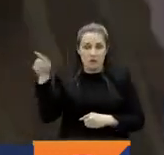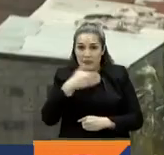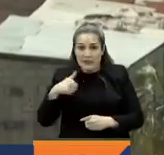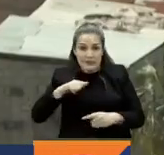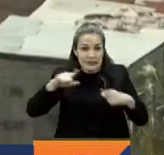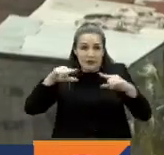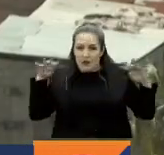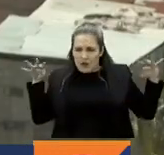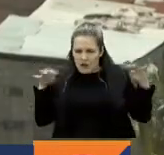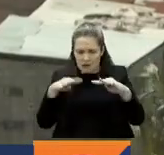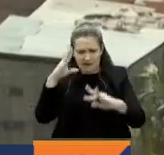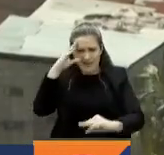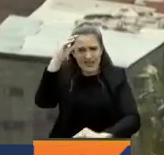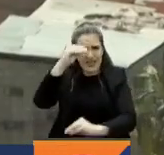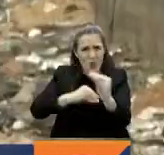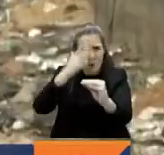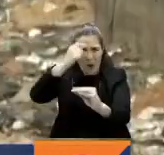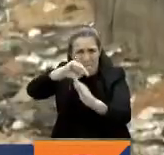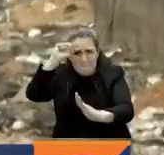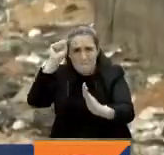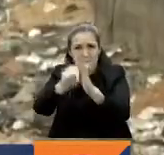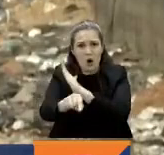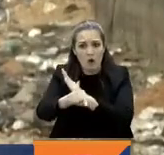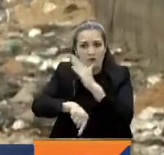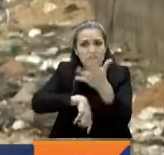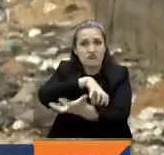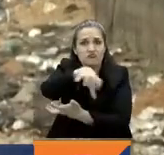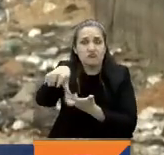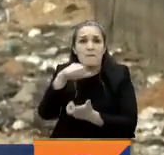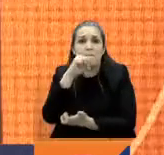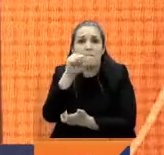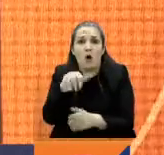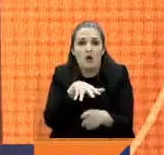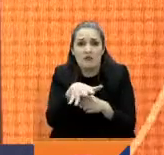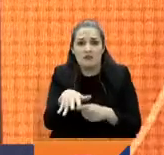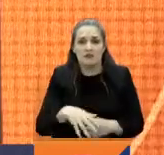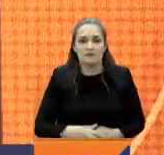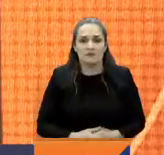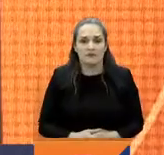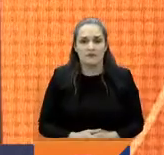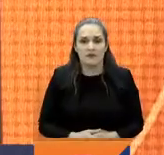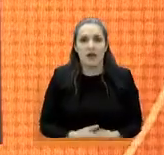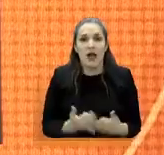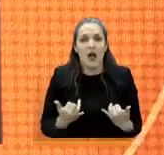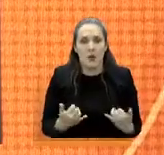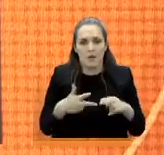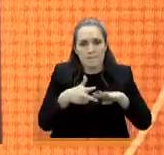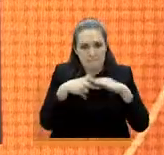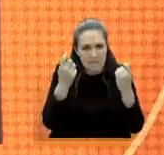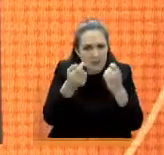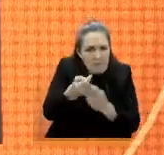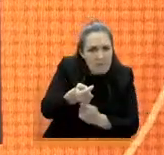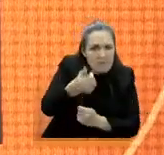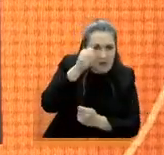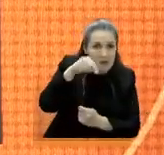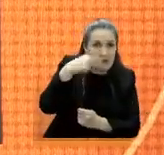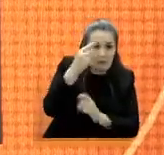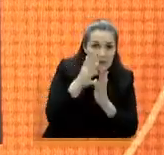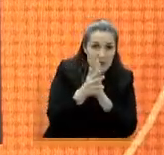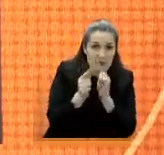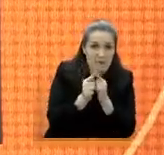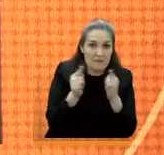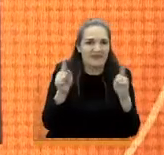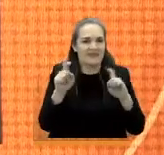en Haití, que podría estar muy cerca de una crisis. Vamos a ir a una pequeña pausa, pero regresamos con